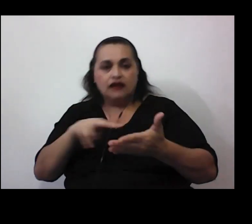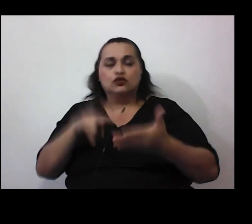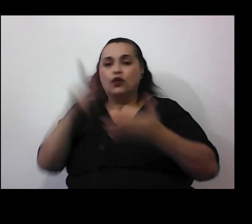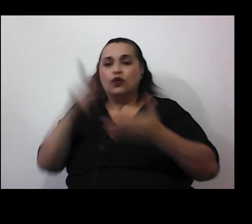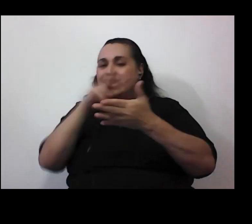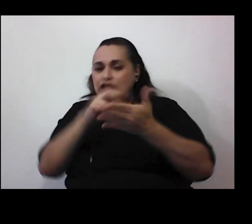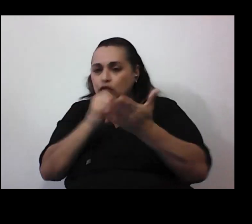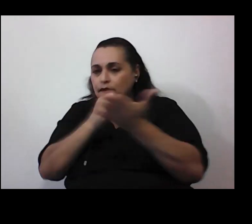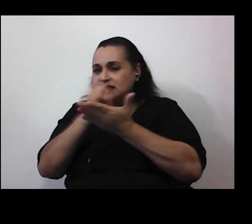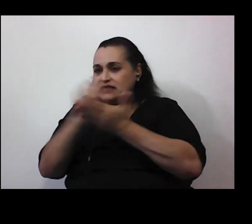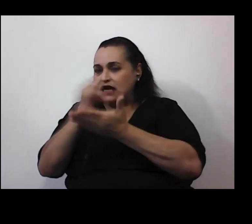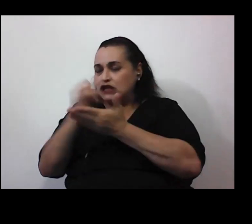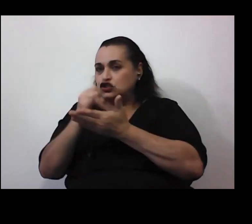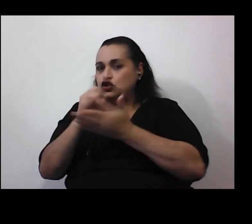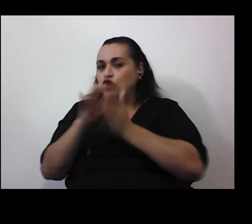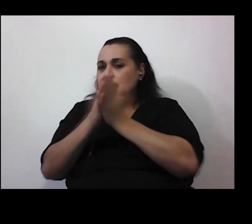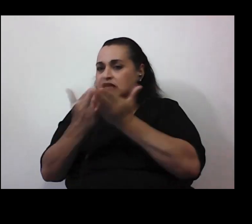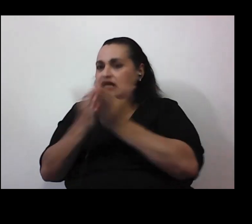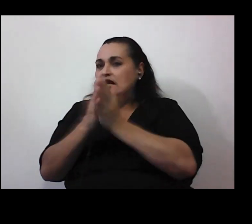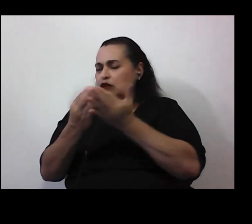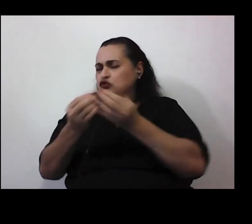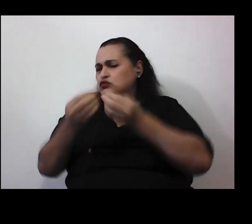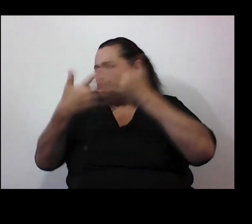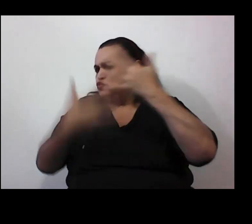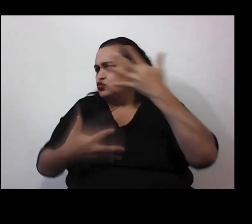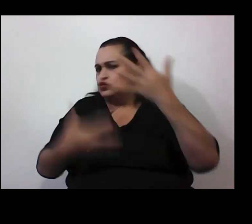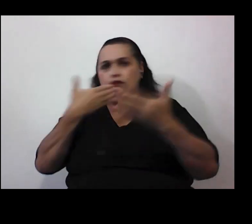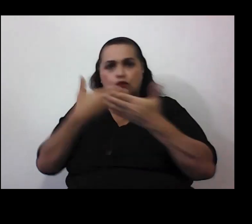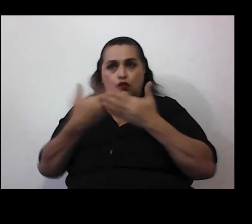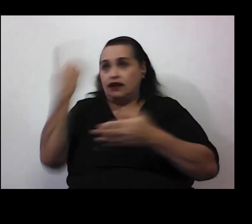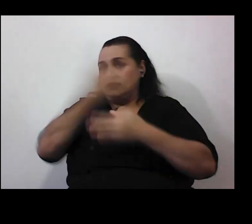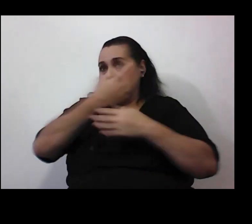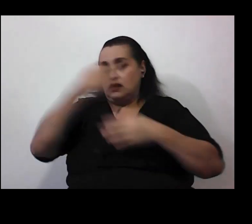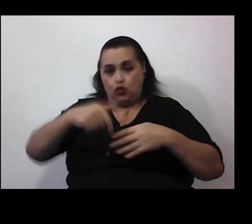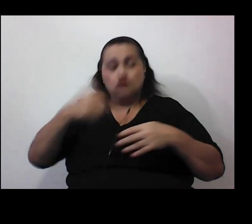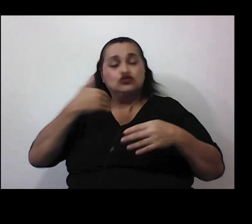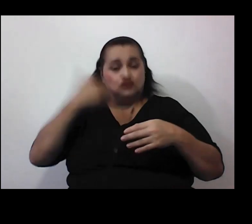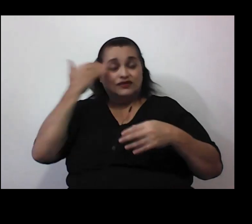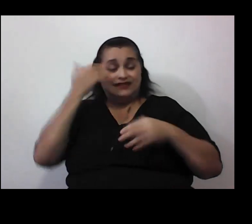investigación en didáctica que es mucha y buena al día de hoy yo sé que esto